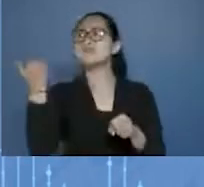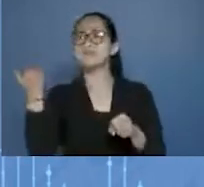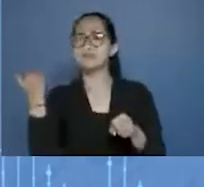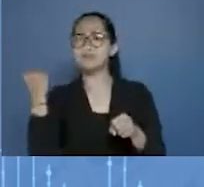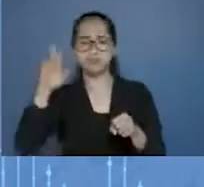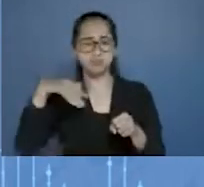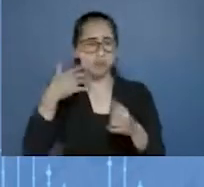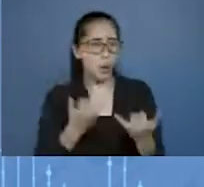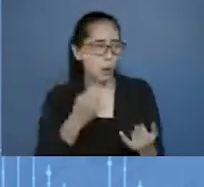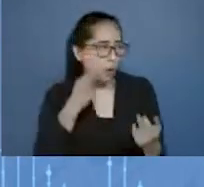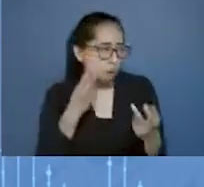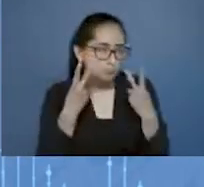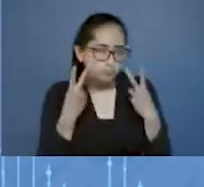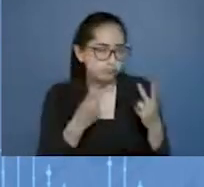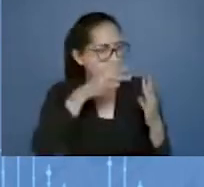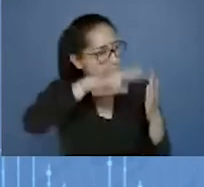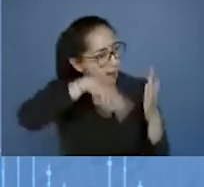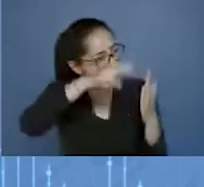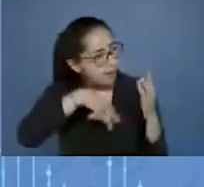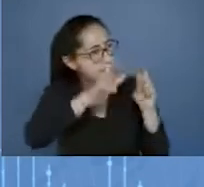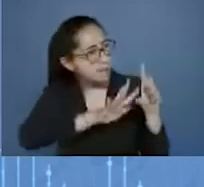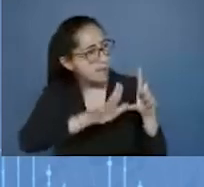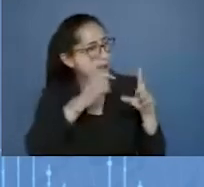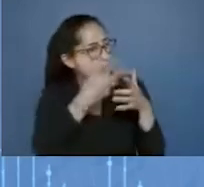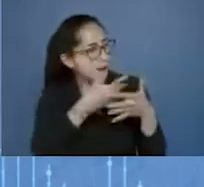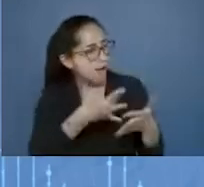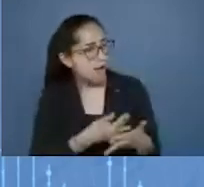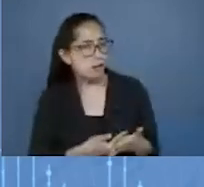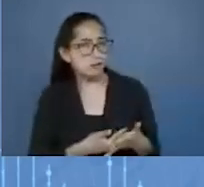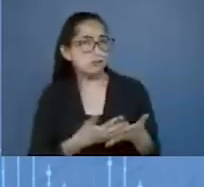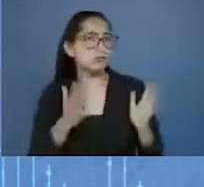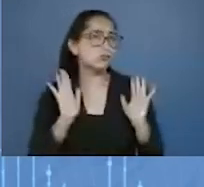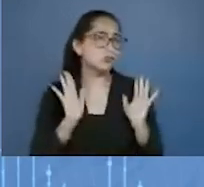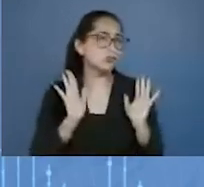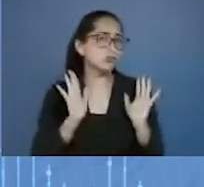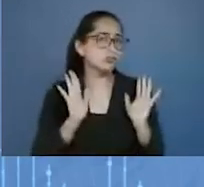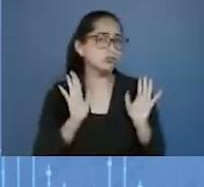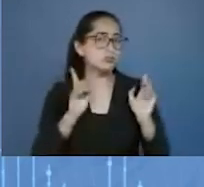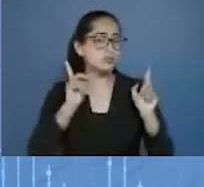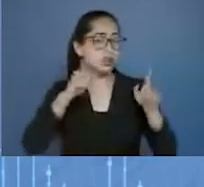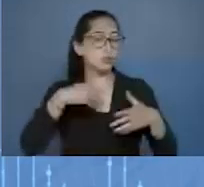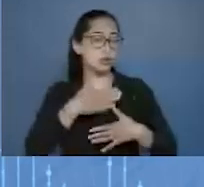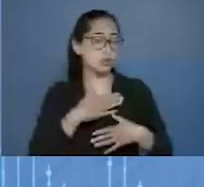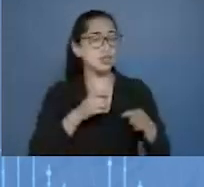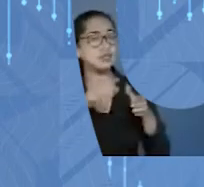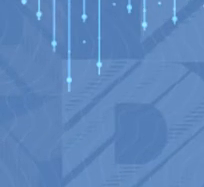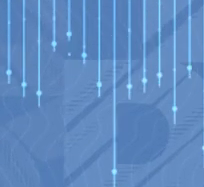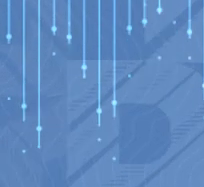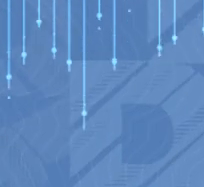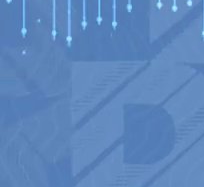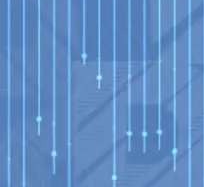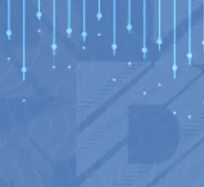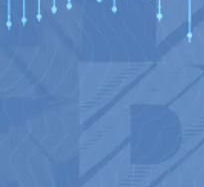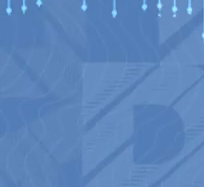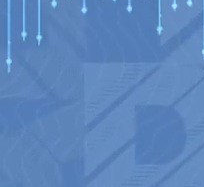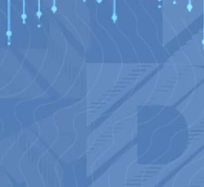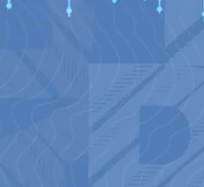cuenta, cómo quiere que se lo cuenten, cuándo quiere que se lo cuenten y en dónde quiere que se lo cuenten.